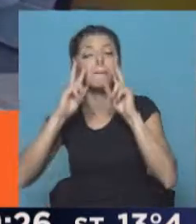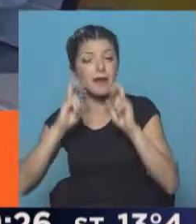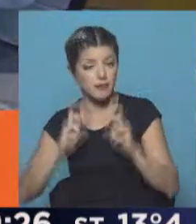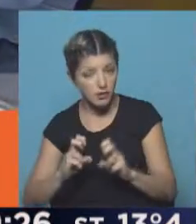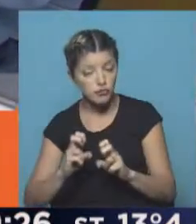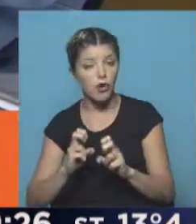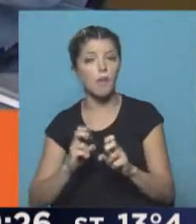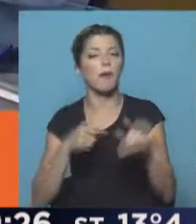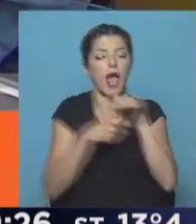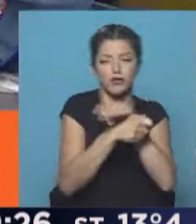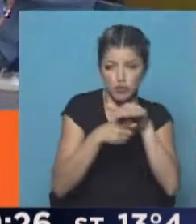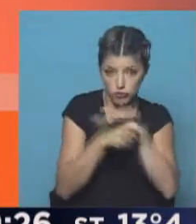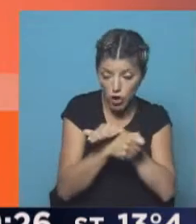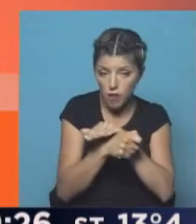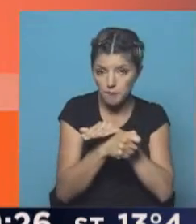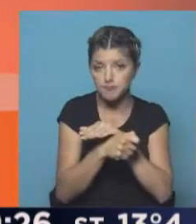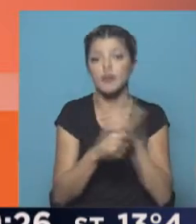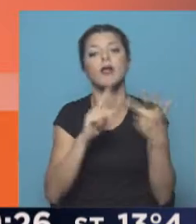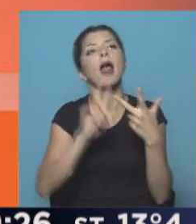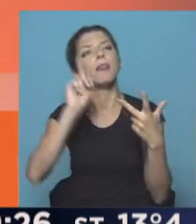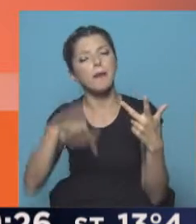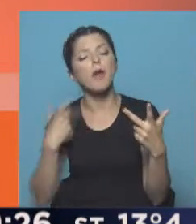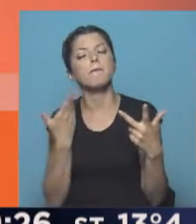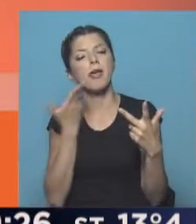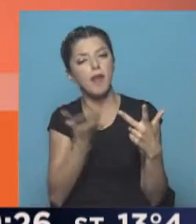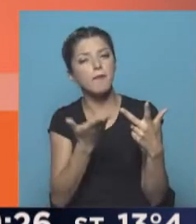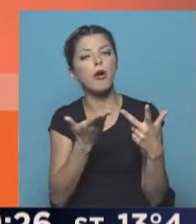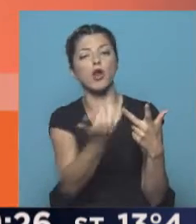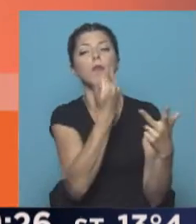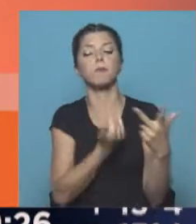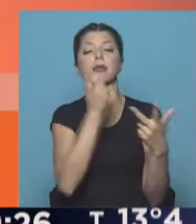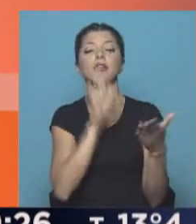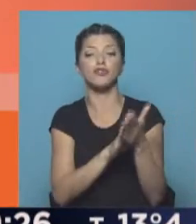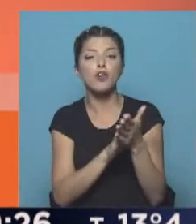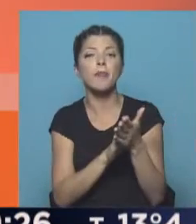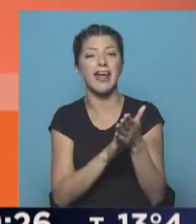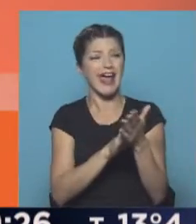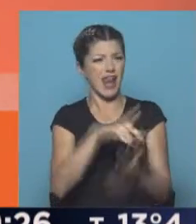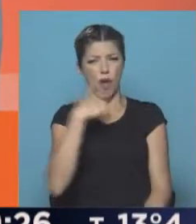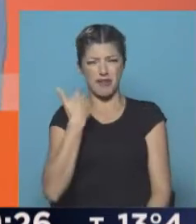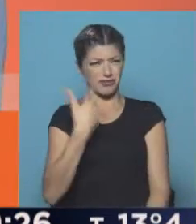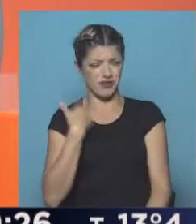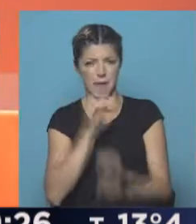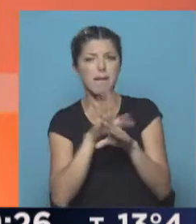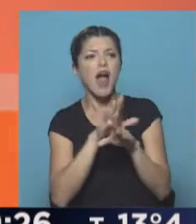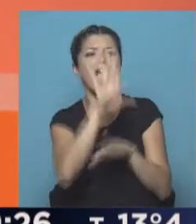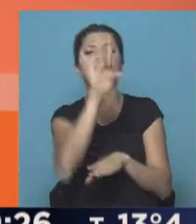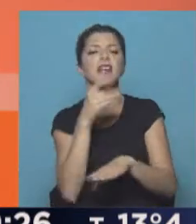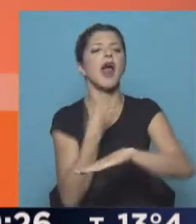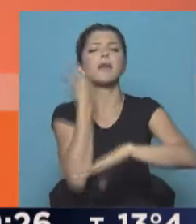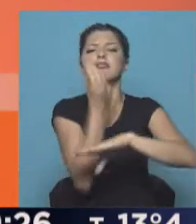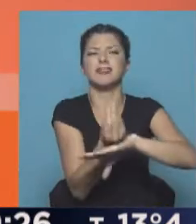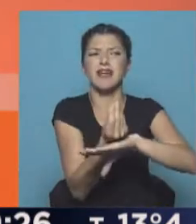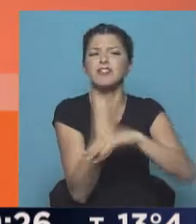y extorsión, también por el manejo irregular de las autoridades de la obra social, de cómo fueron elegidos, y bueno, todo